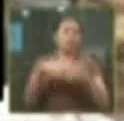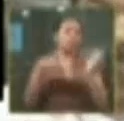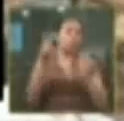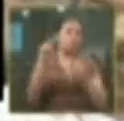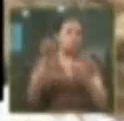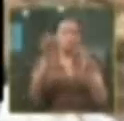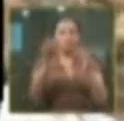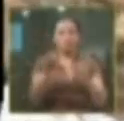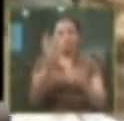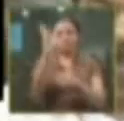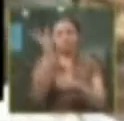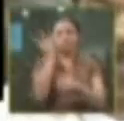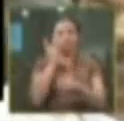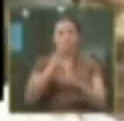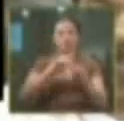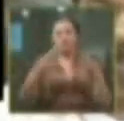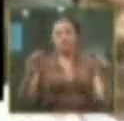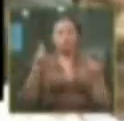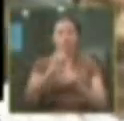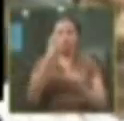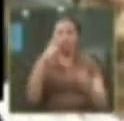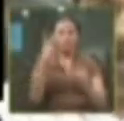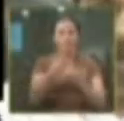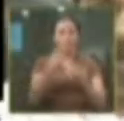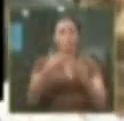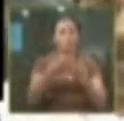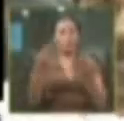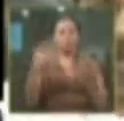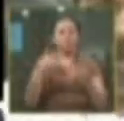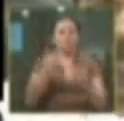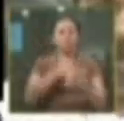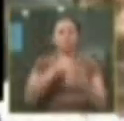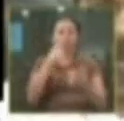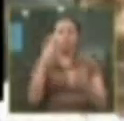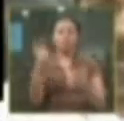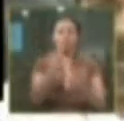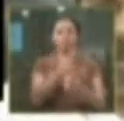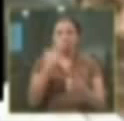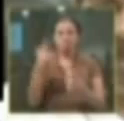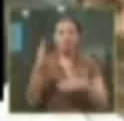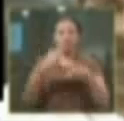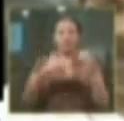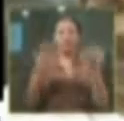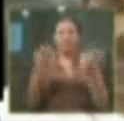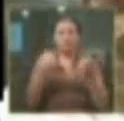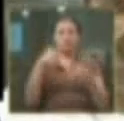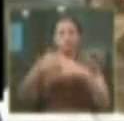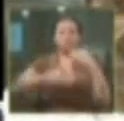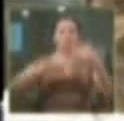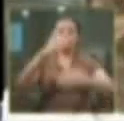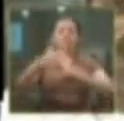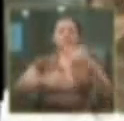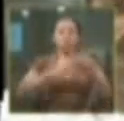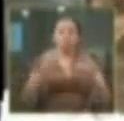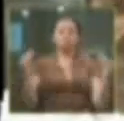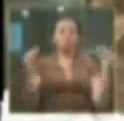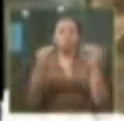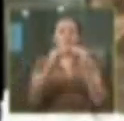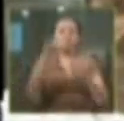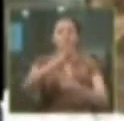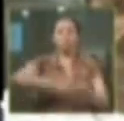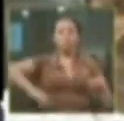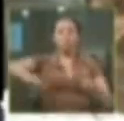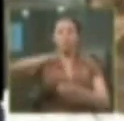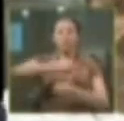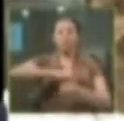ha cumplido los 5 días. Entonces yo veo que aquí es una cuestión de sentido común. Queremos que esta transición sea lo más